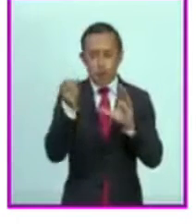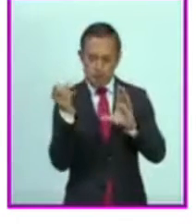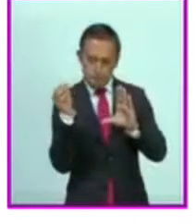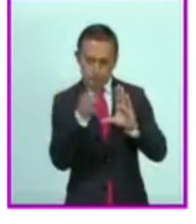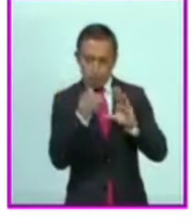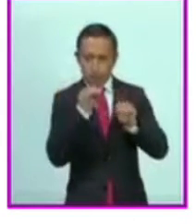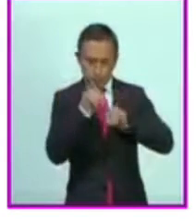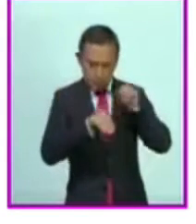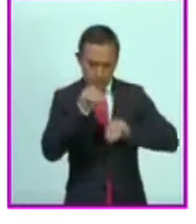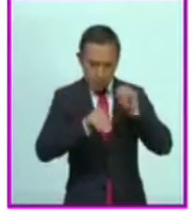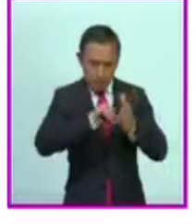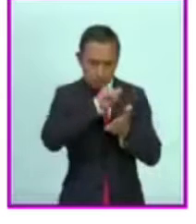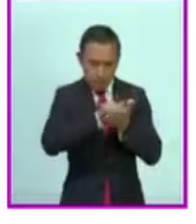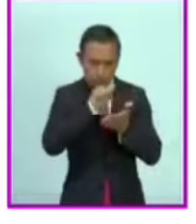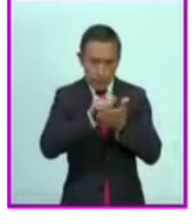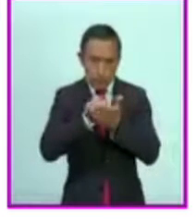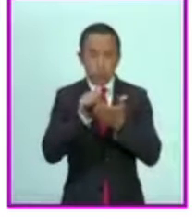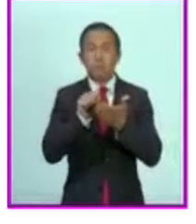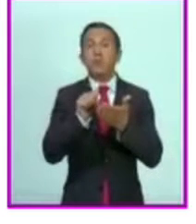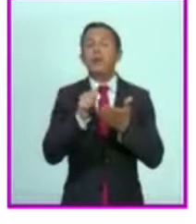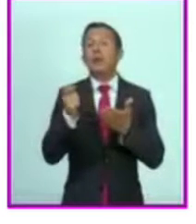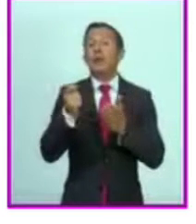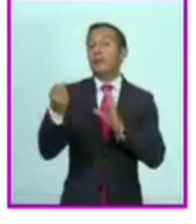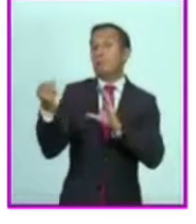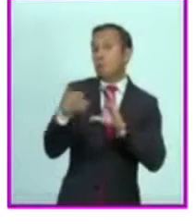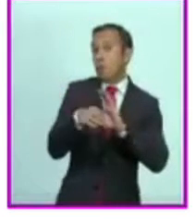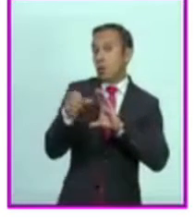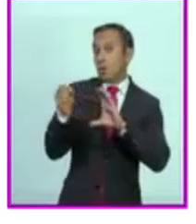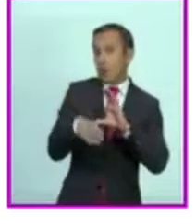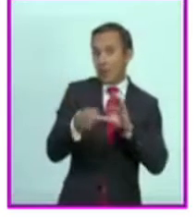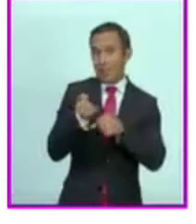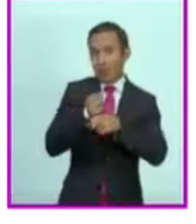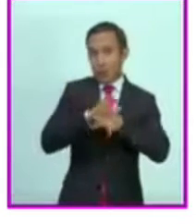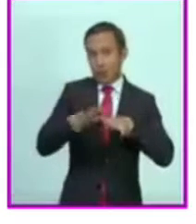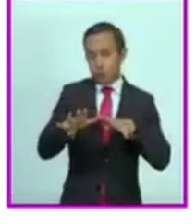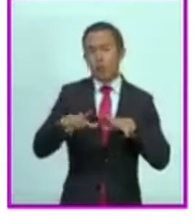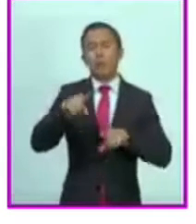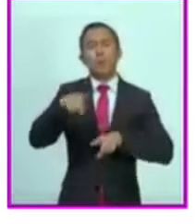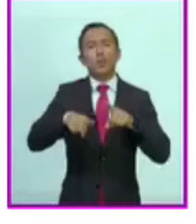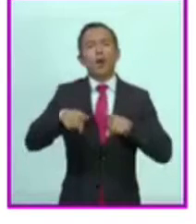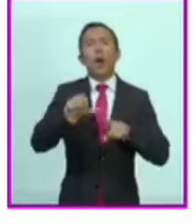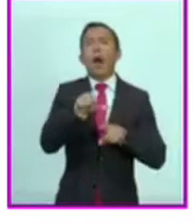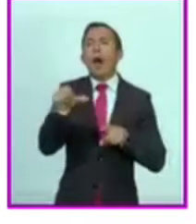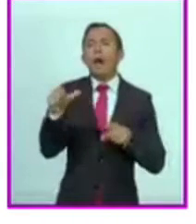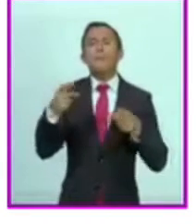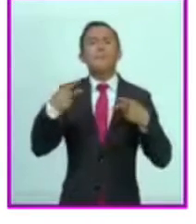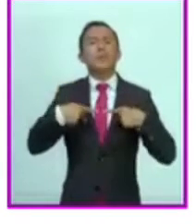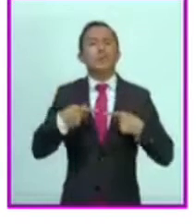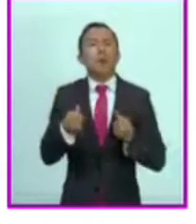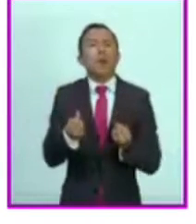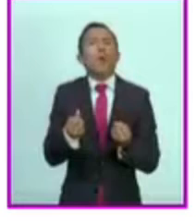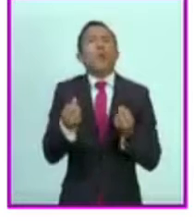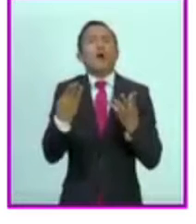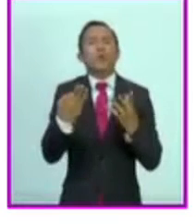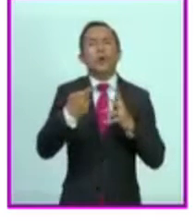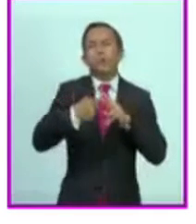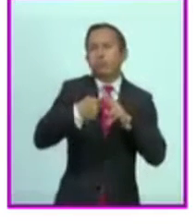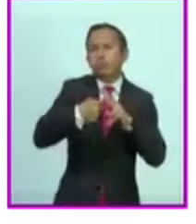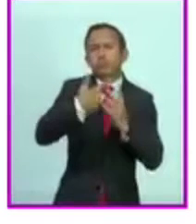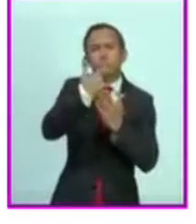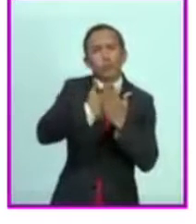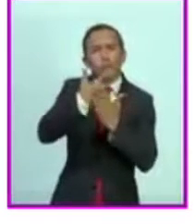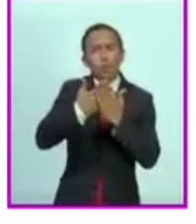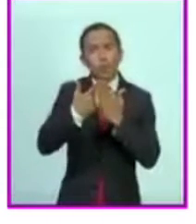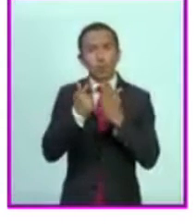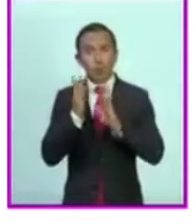de la información depende en cada caso del número de elecciones a computar de la afluencia de votantes que se haya registrado en las casillas